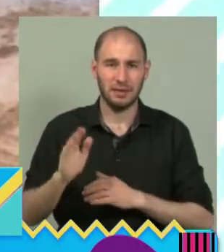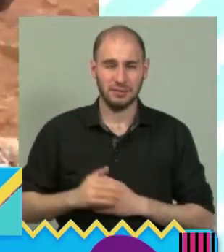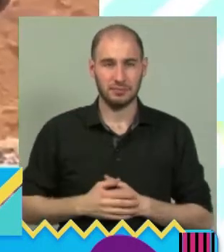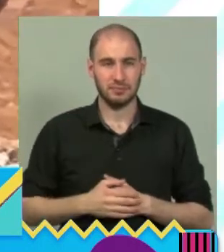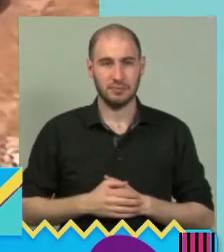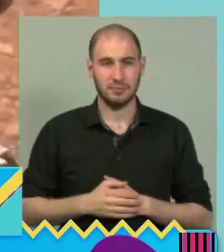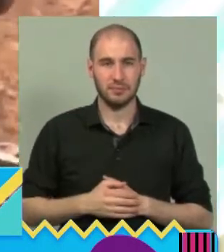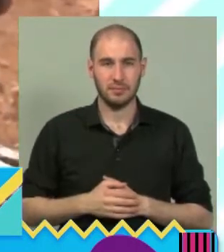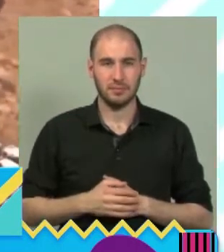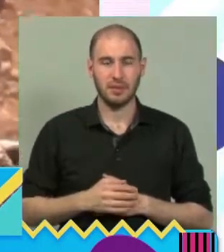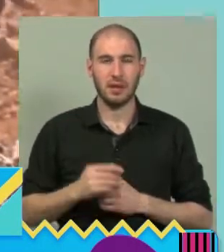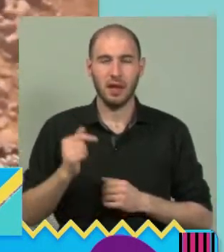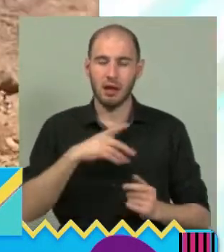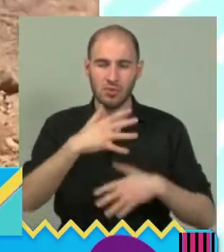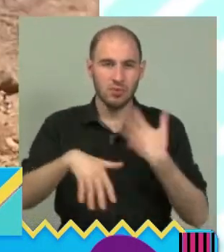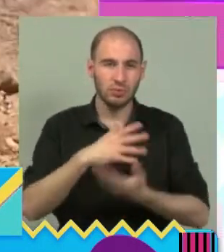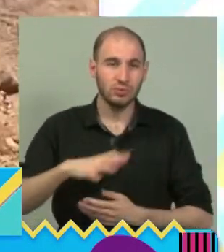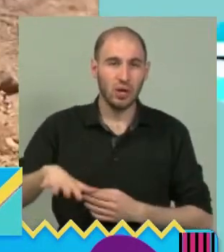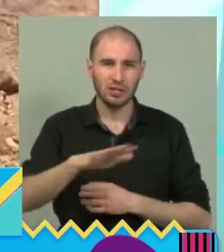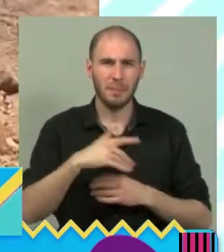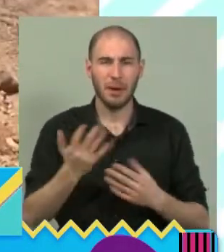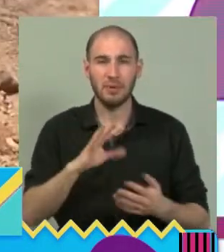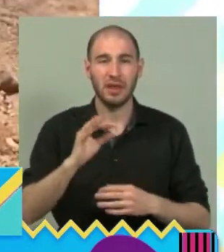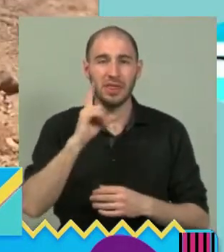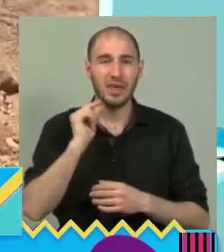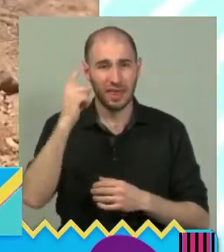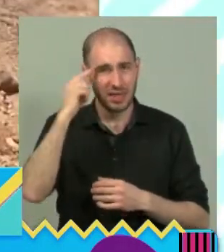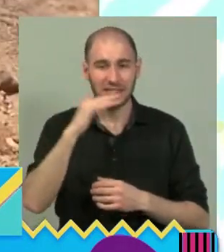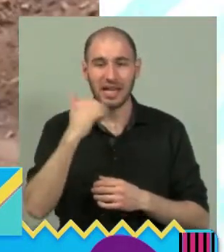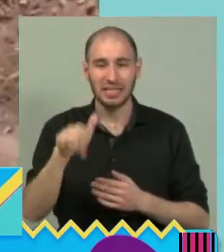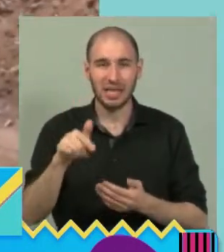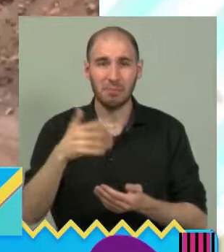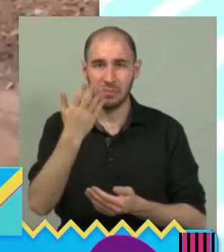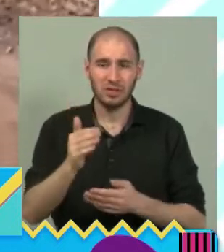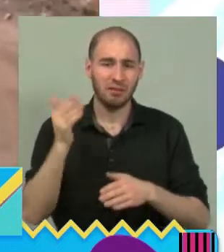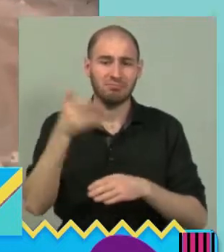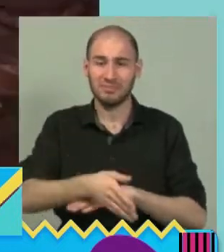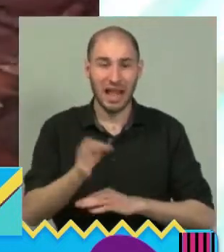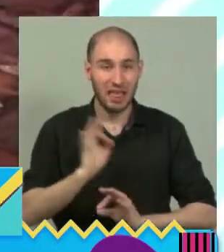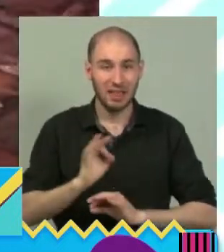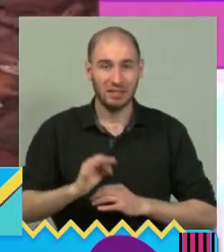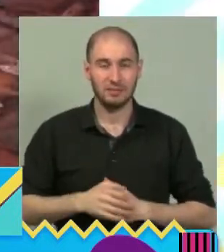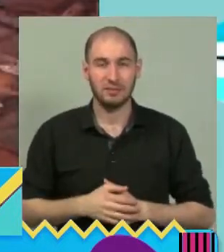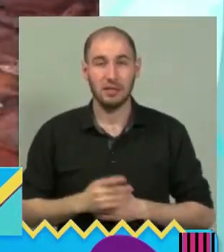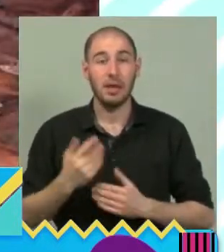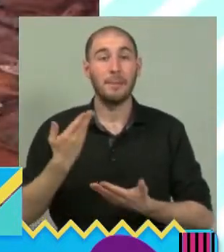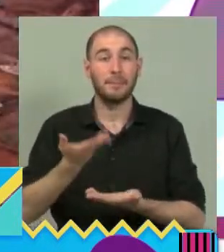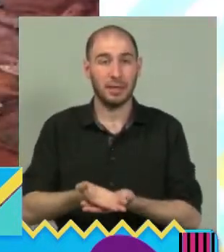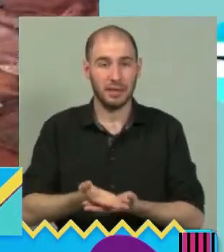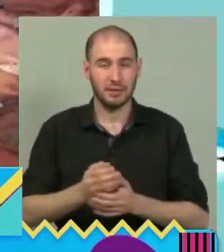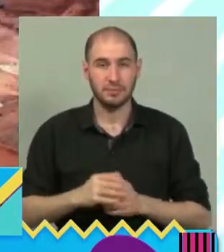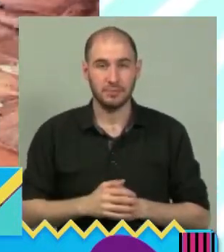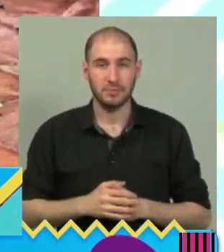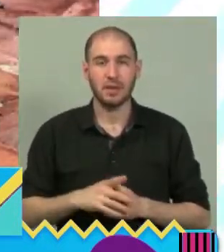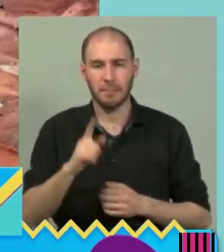sea, hubo una convulsión social durante por lo menos 10 días en Hachal y nadie se hizo presente. Pedimos